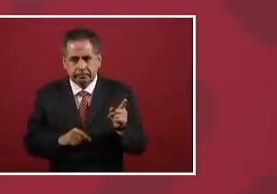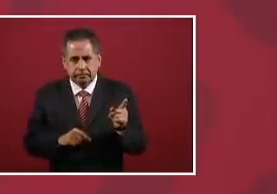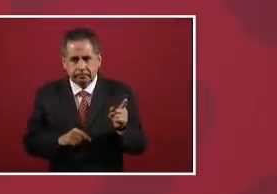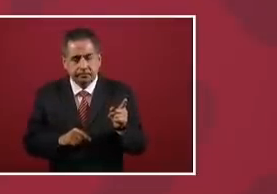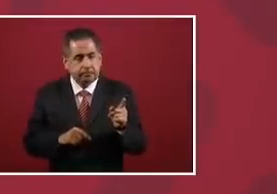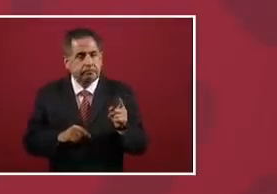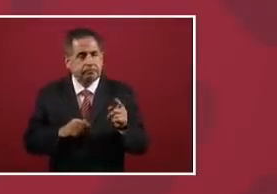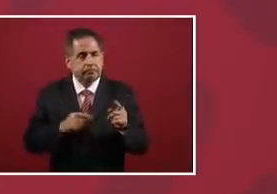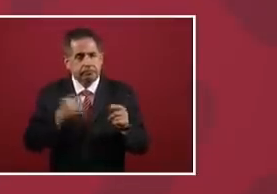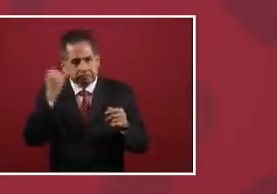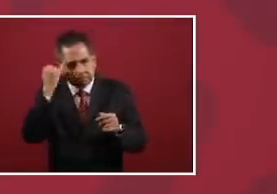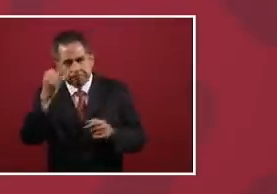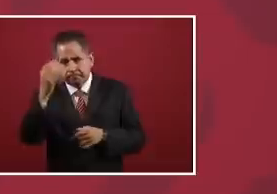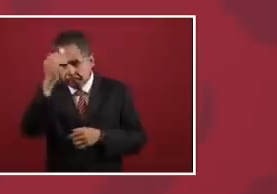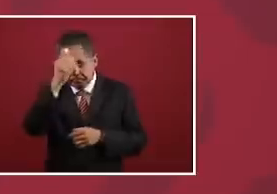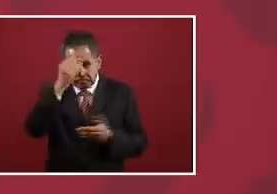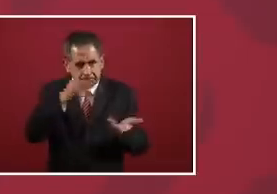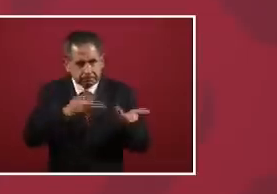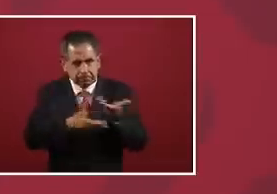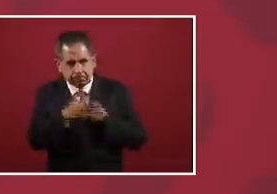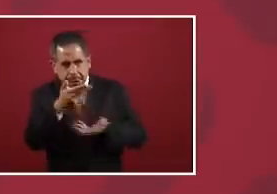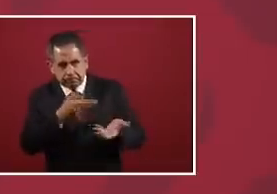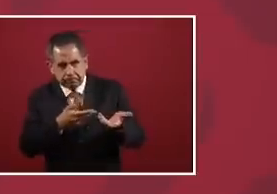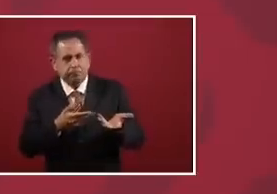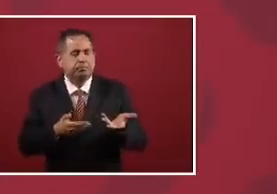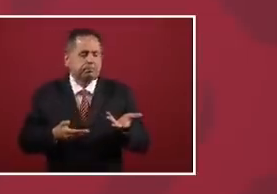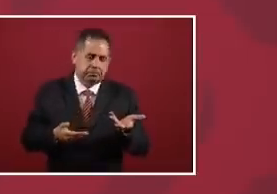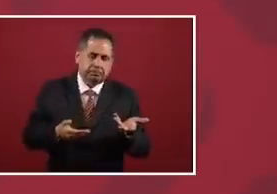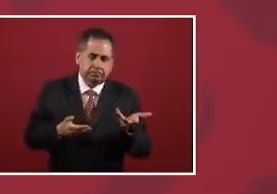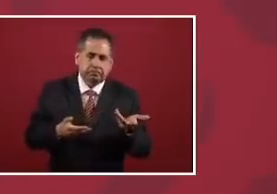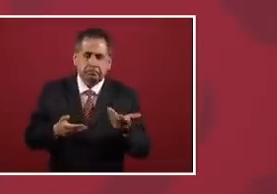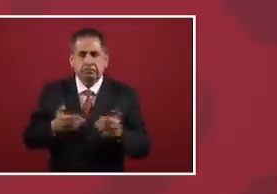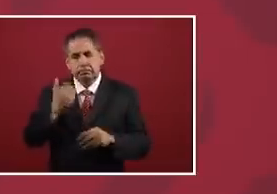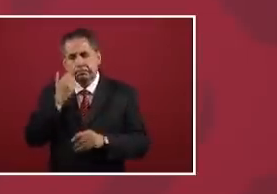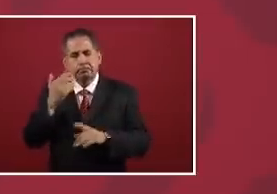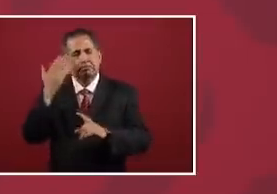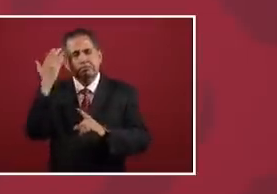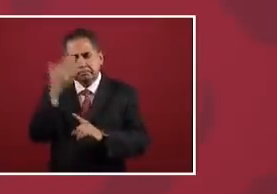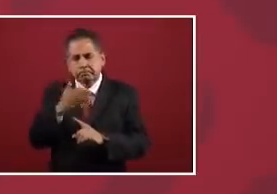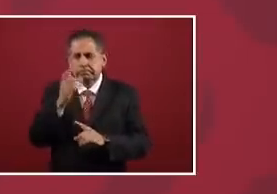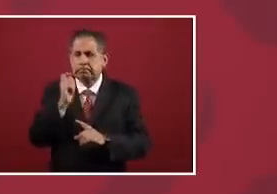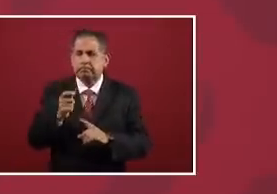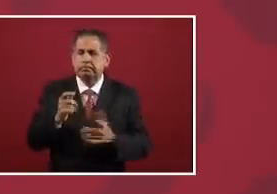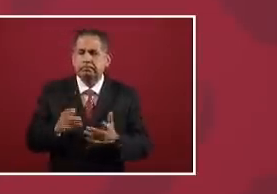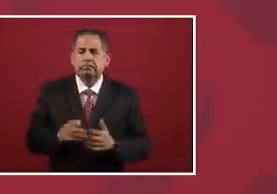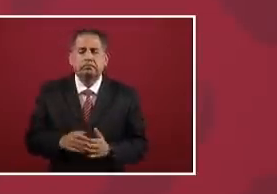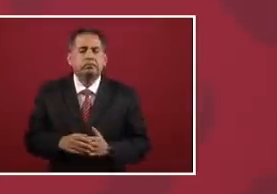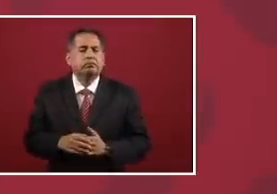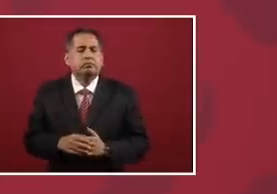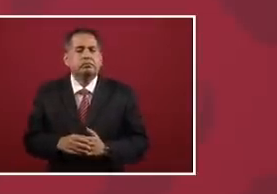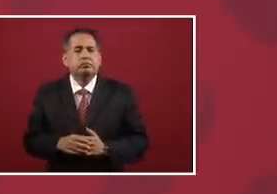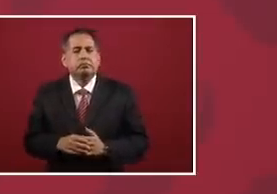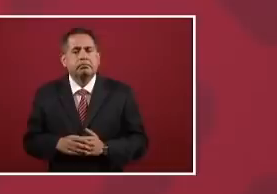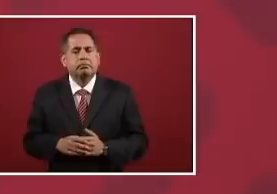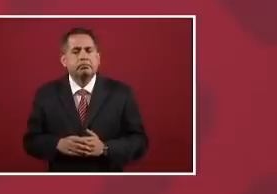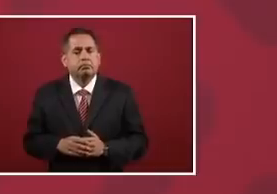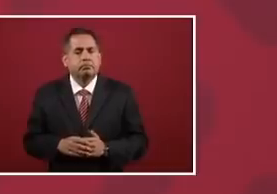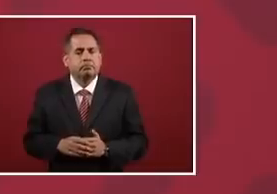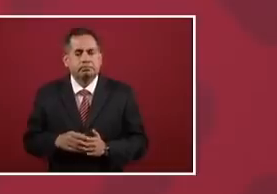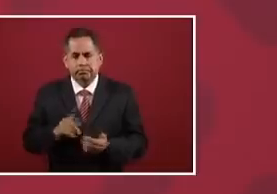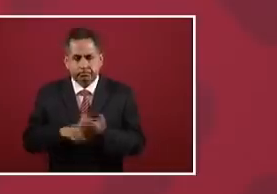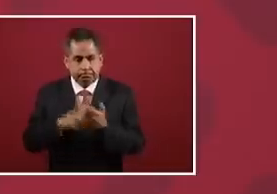intercambiar puntos de vista. Les importa saber sobre